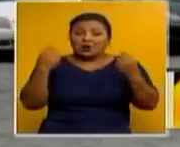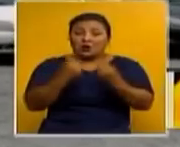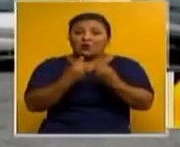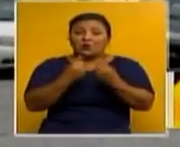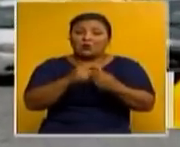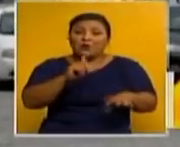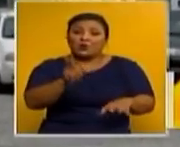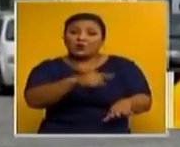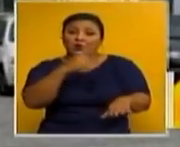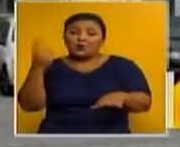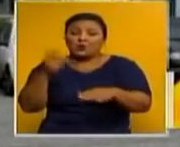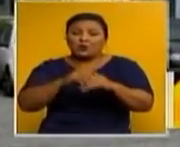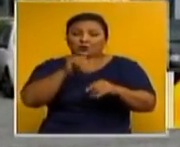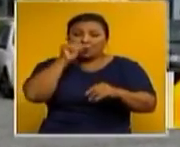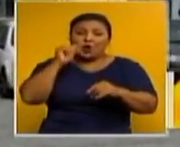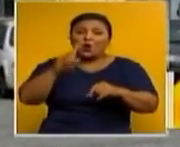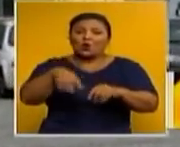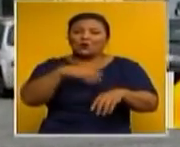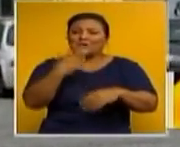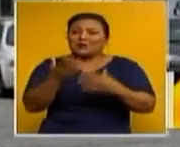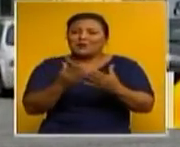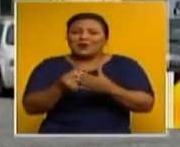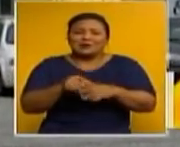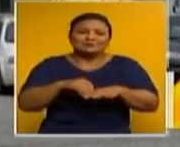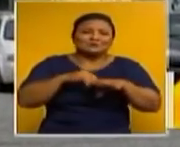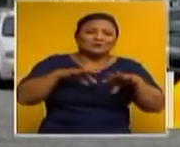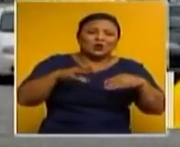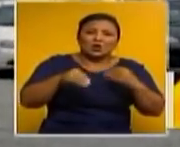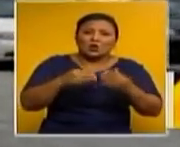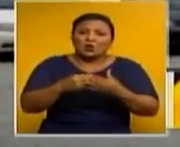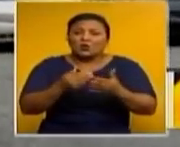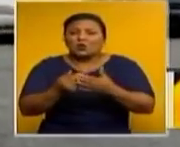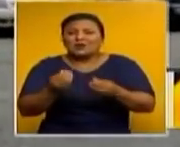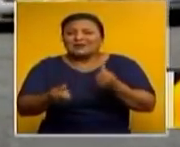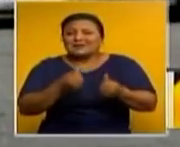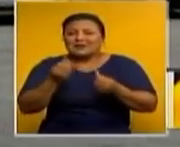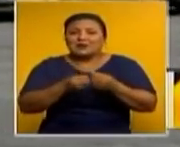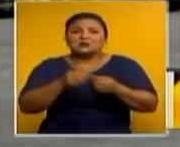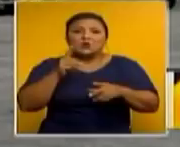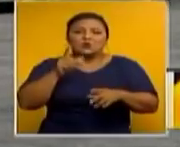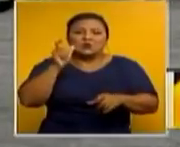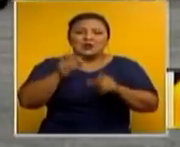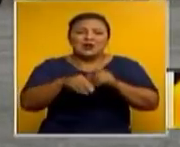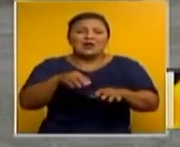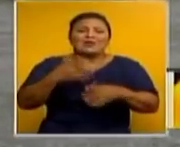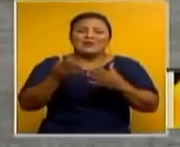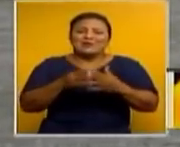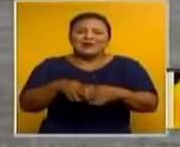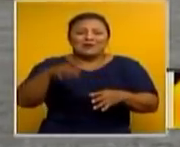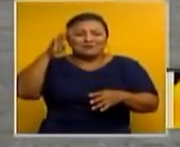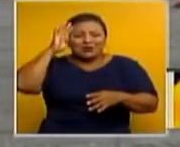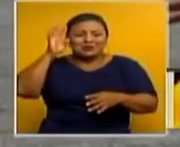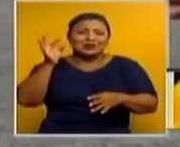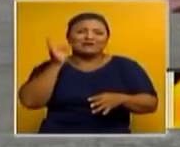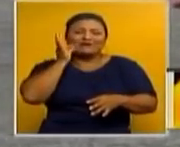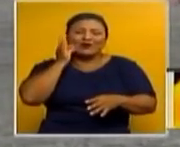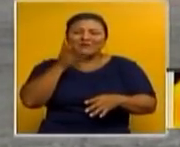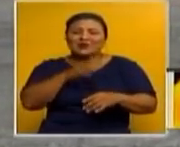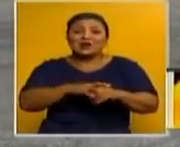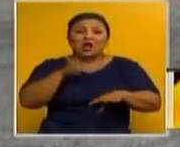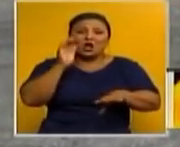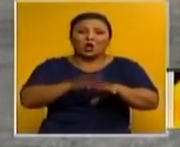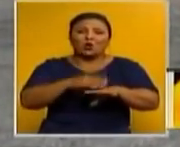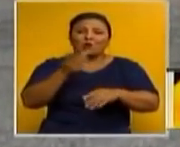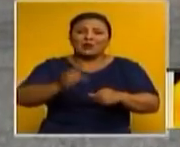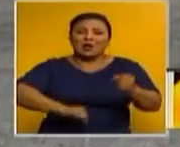por narcotráfico y el otro por asociación ilícita. En este último estaría vinculada una agente fiscal de Manabí, quien según las investigaciones